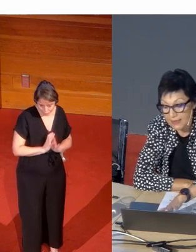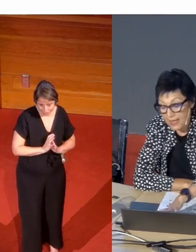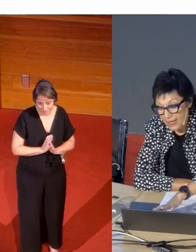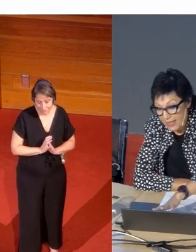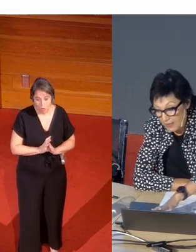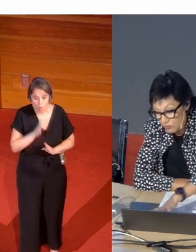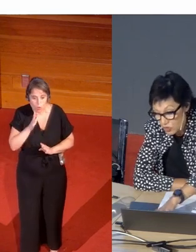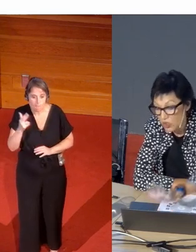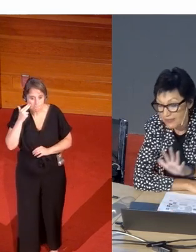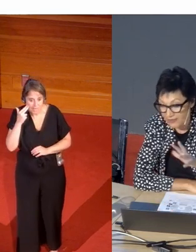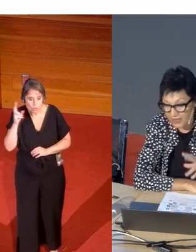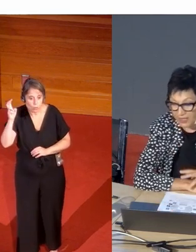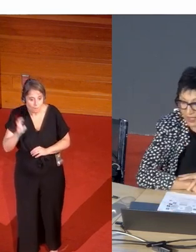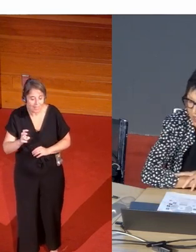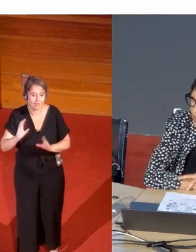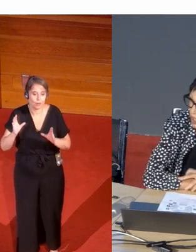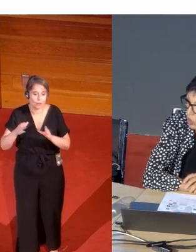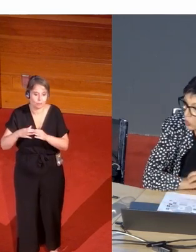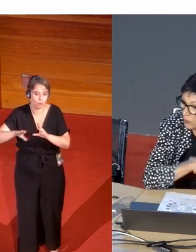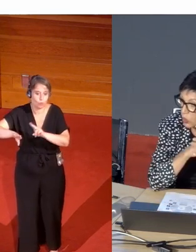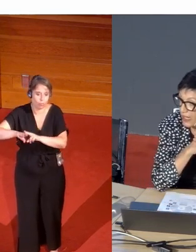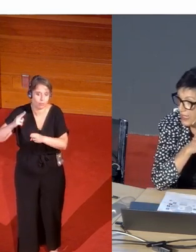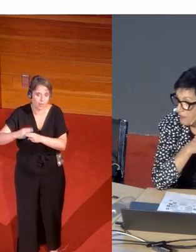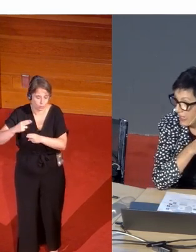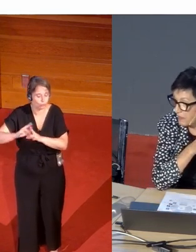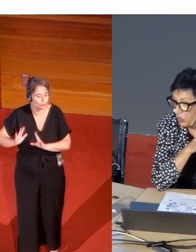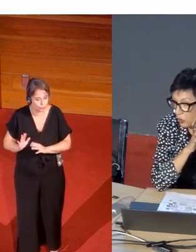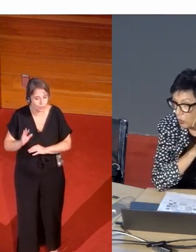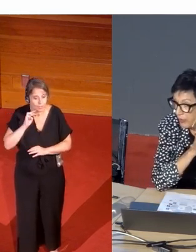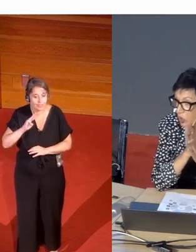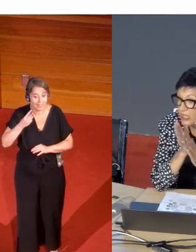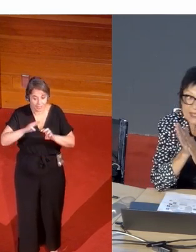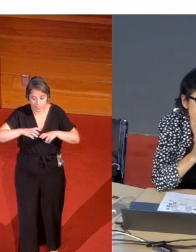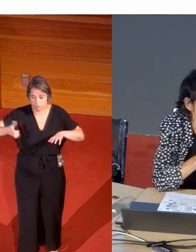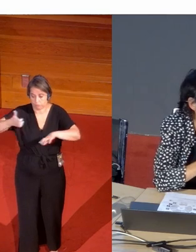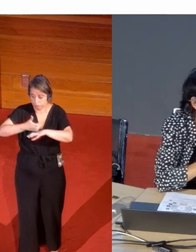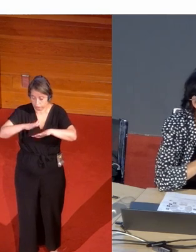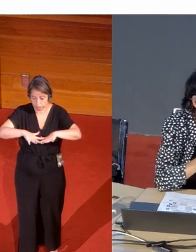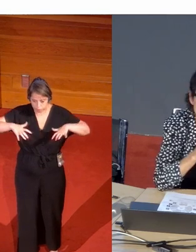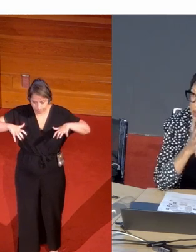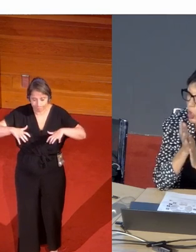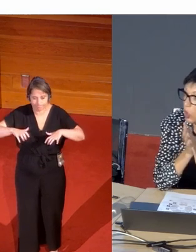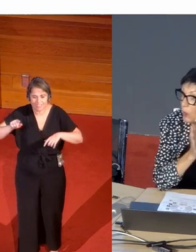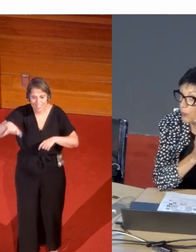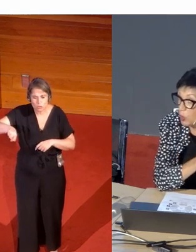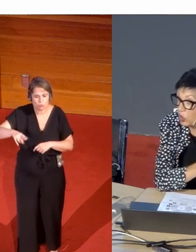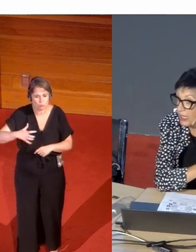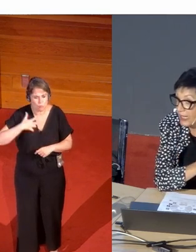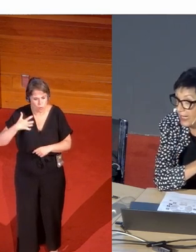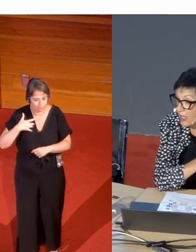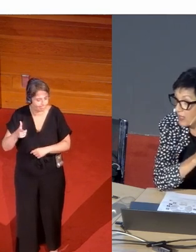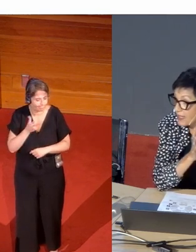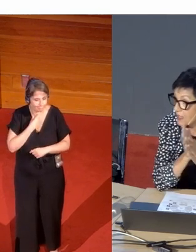es decir son el tercer grupo en el parlamento europeo y están muy molestos